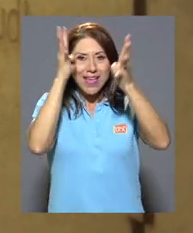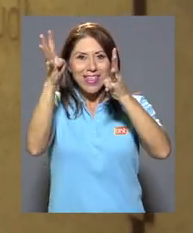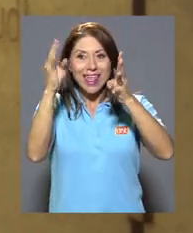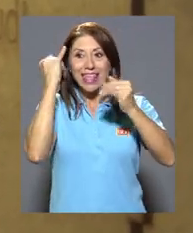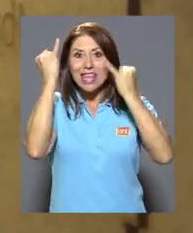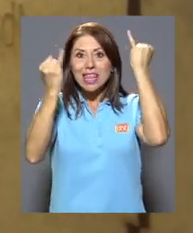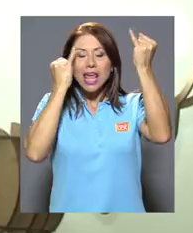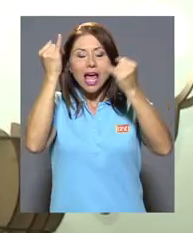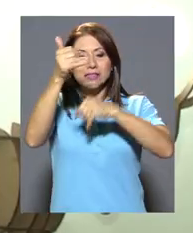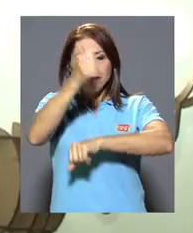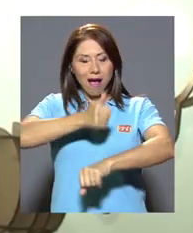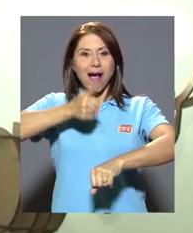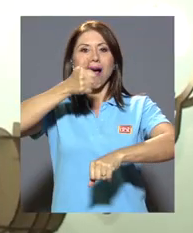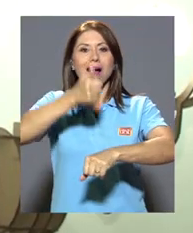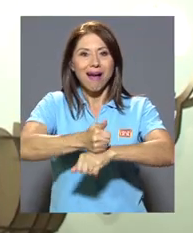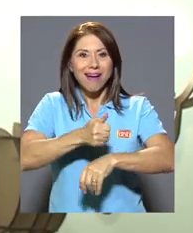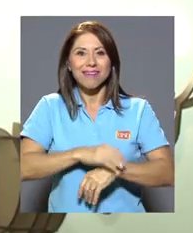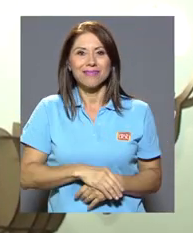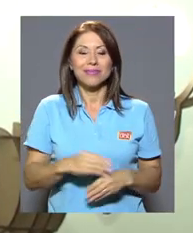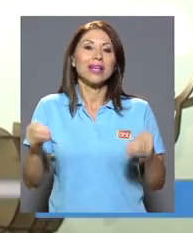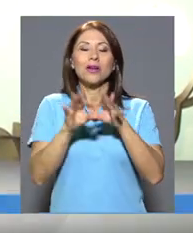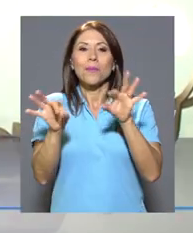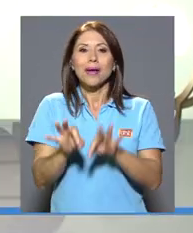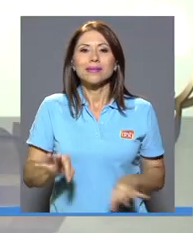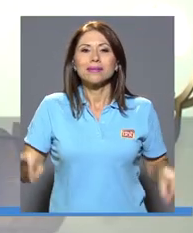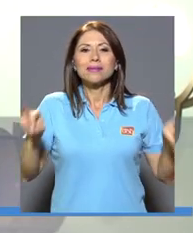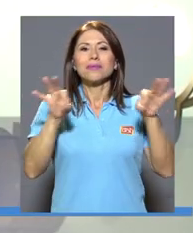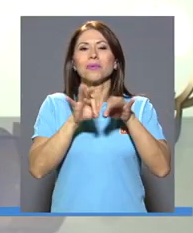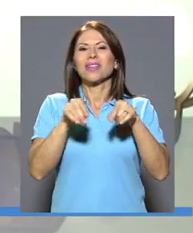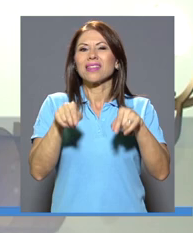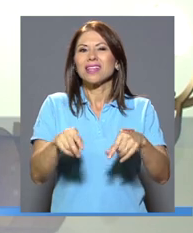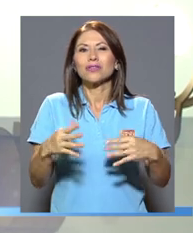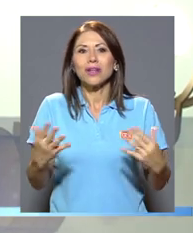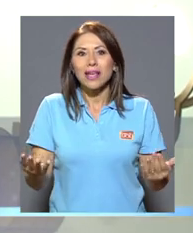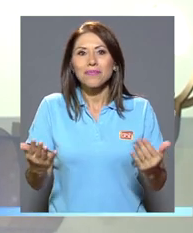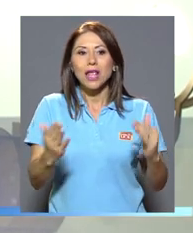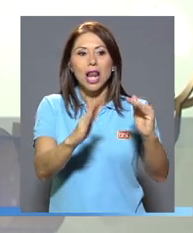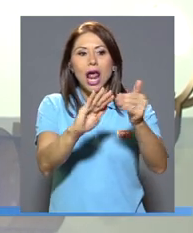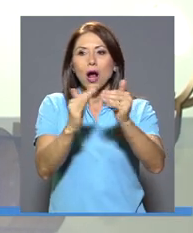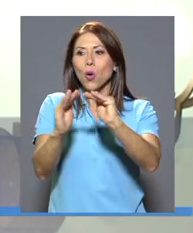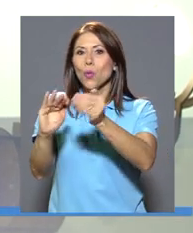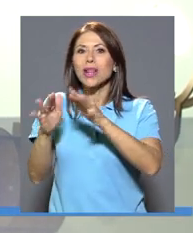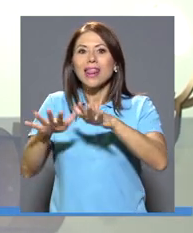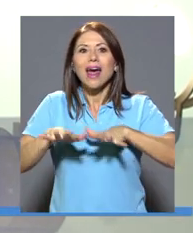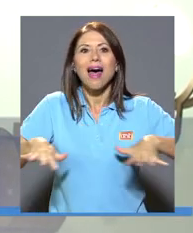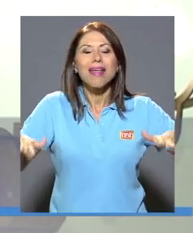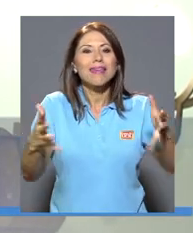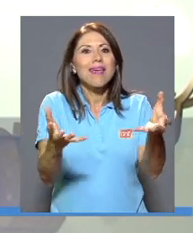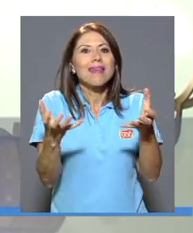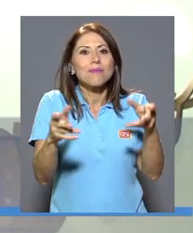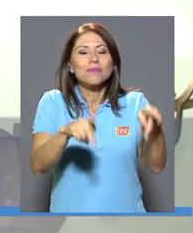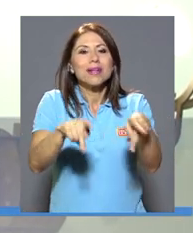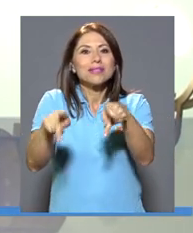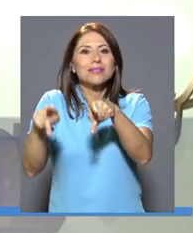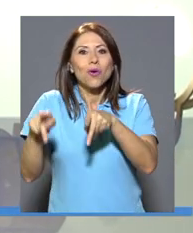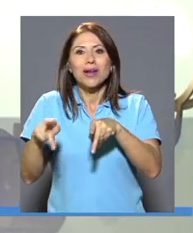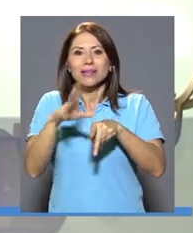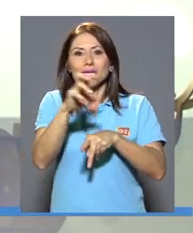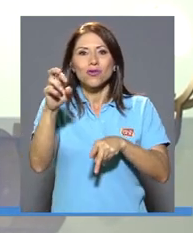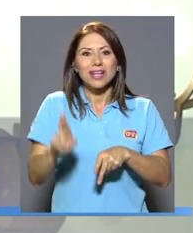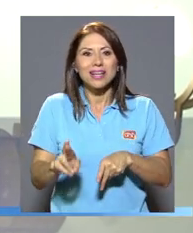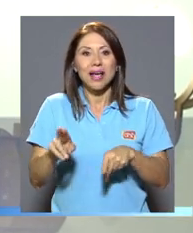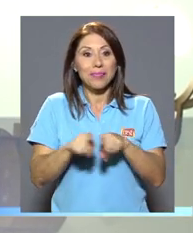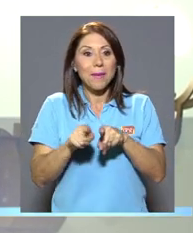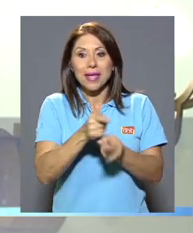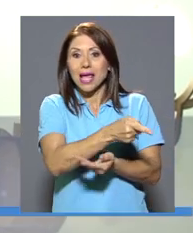vida. Lo más importante de esto es la comunidad que queremos generar en Costa Rica y además queremos preparar a las personas para que